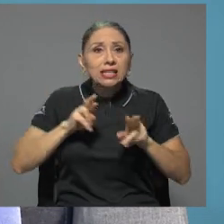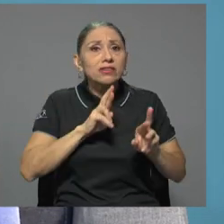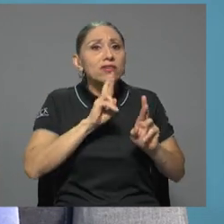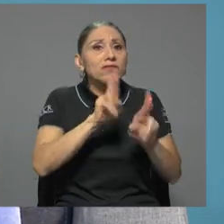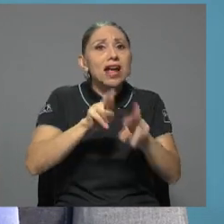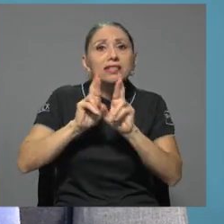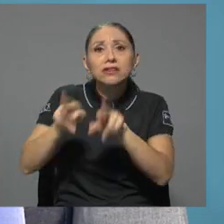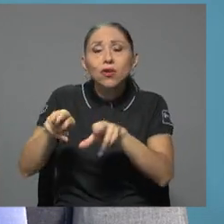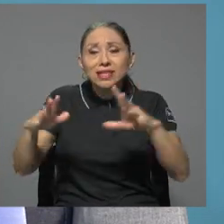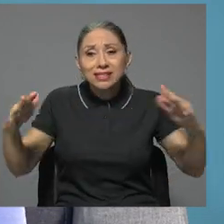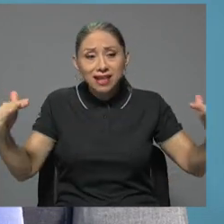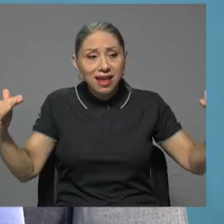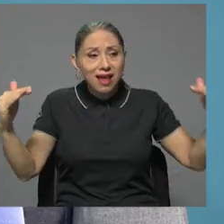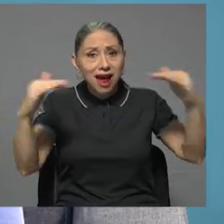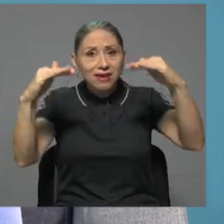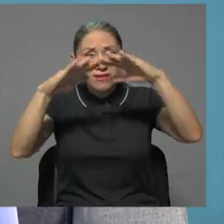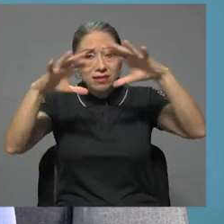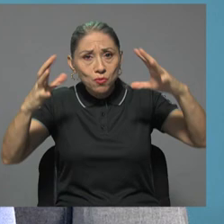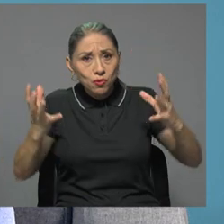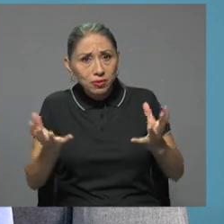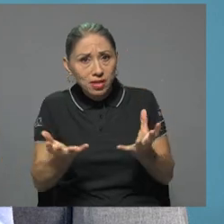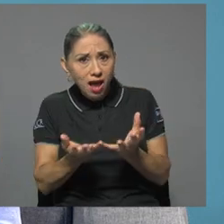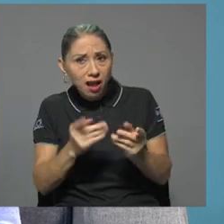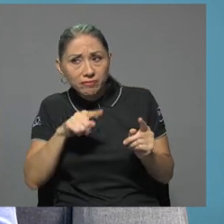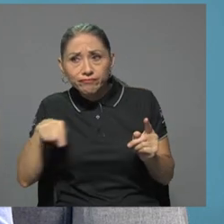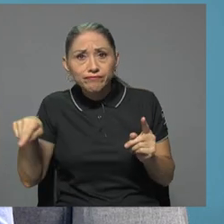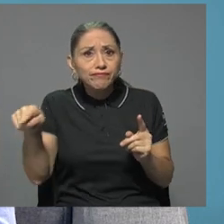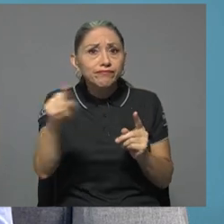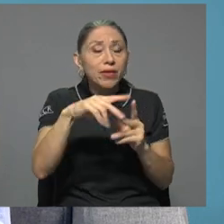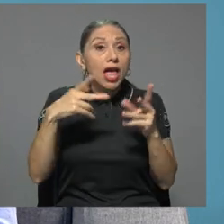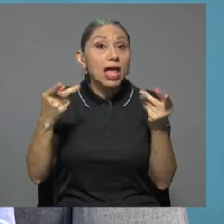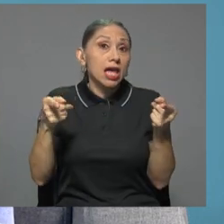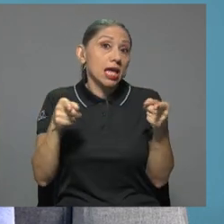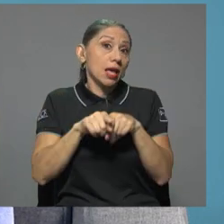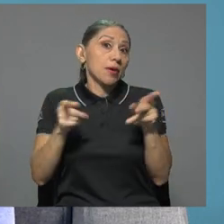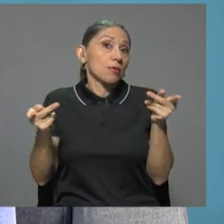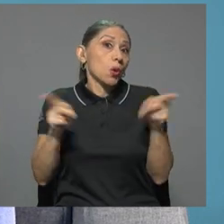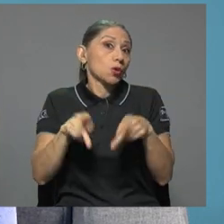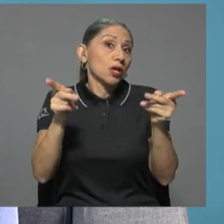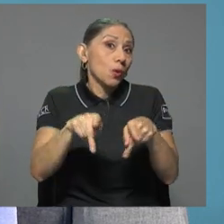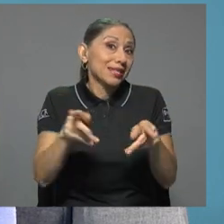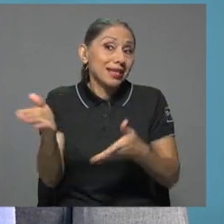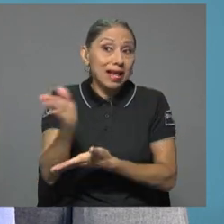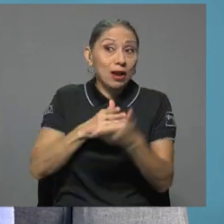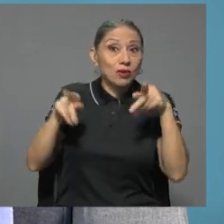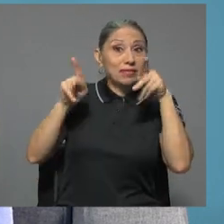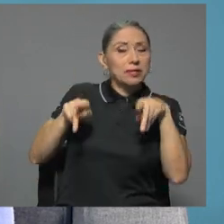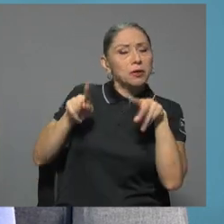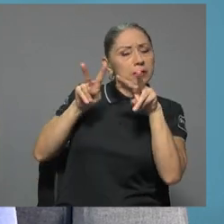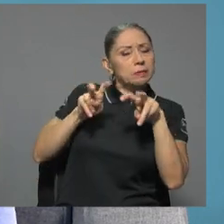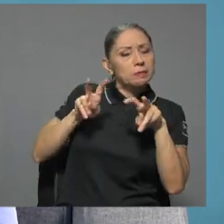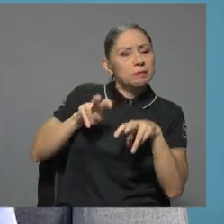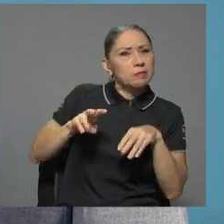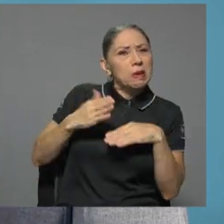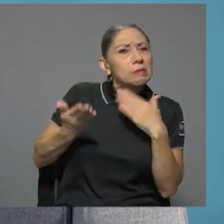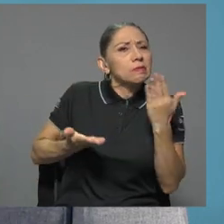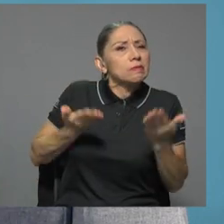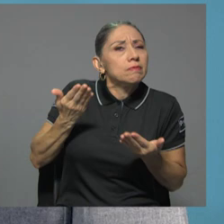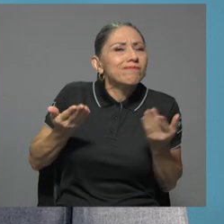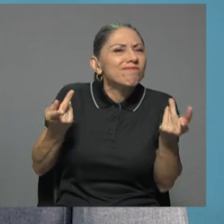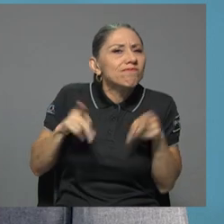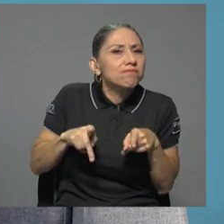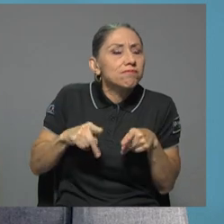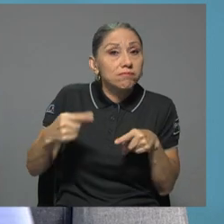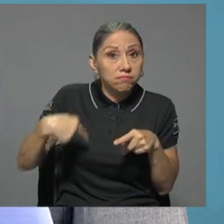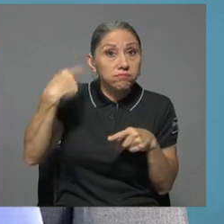mundial e igualmente lo las consecuencias son lo que vaticinan algunos analistas de lo que pueda acontecer en costa rica sobre las